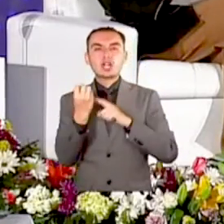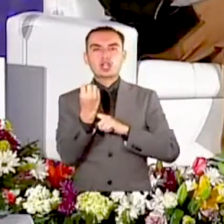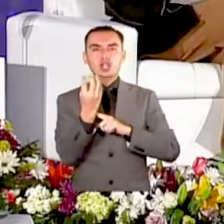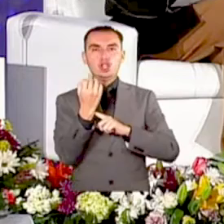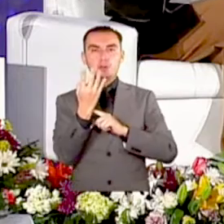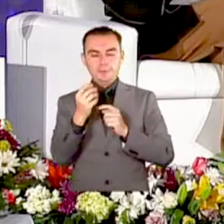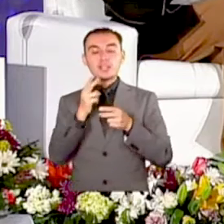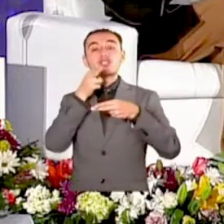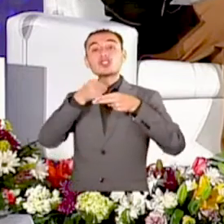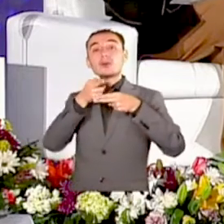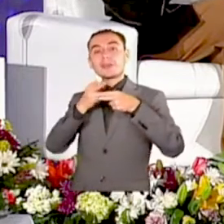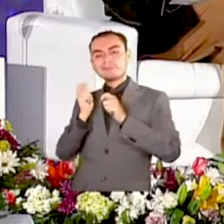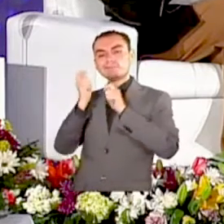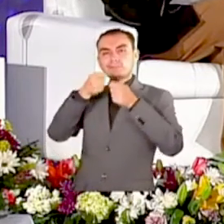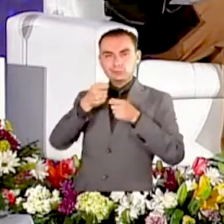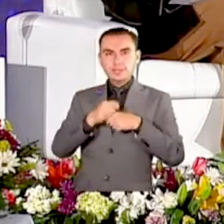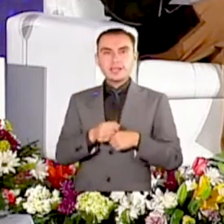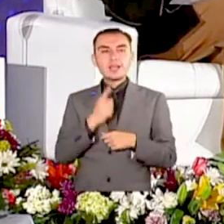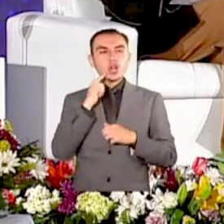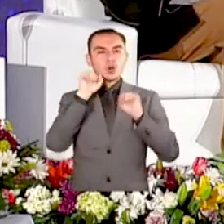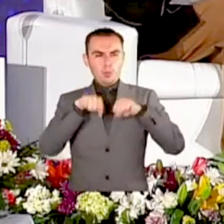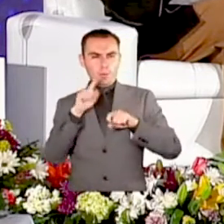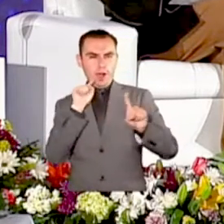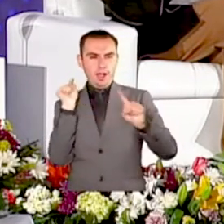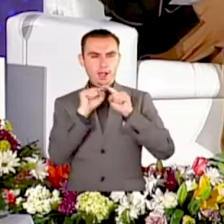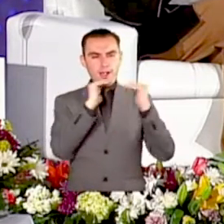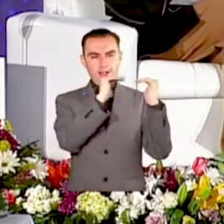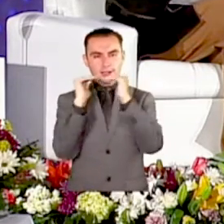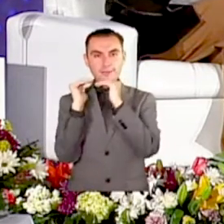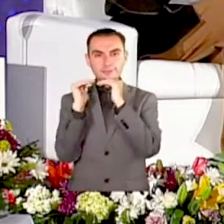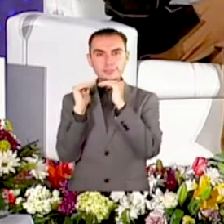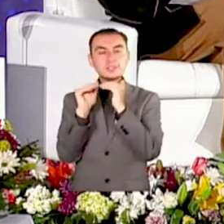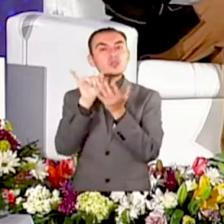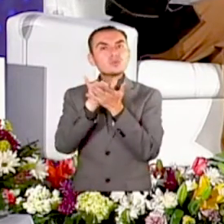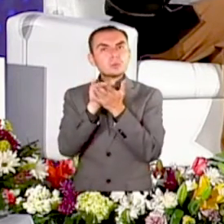numeral Procuramos la Equidad, a través del cual se busca